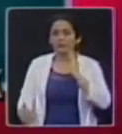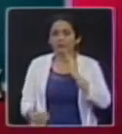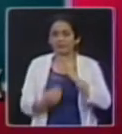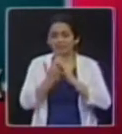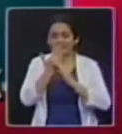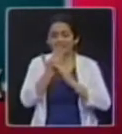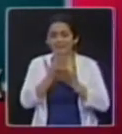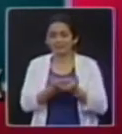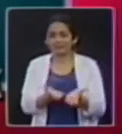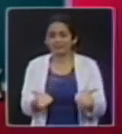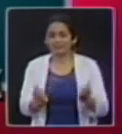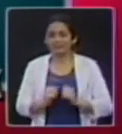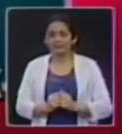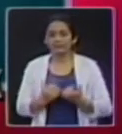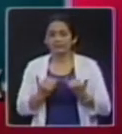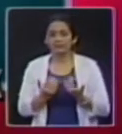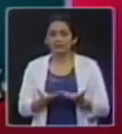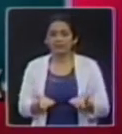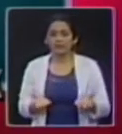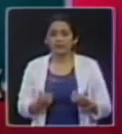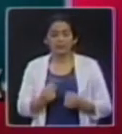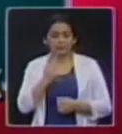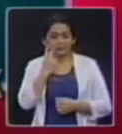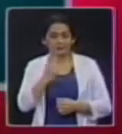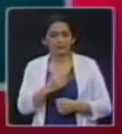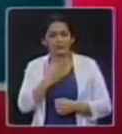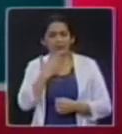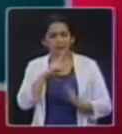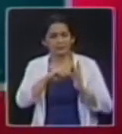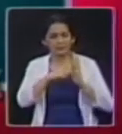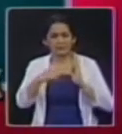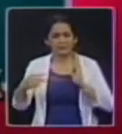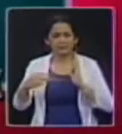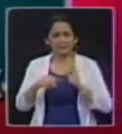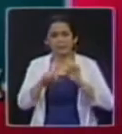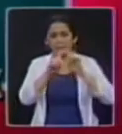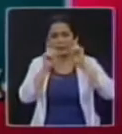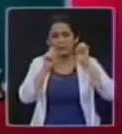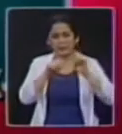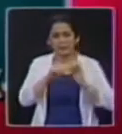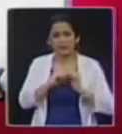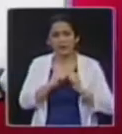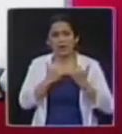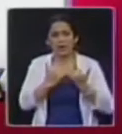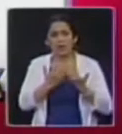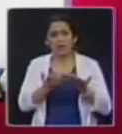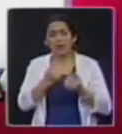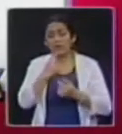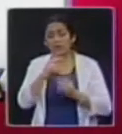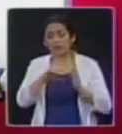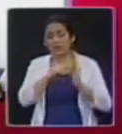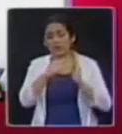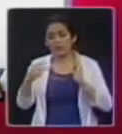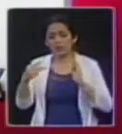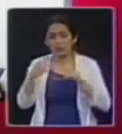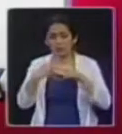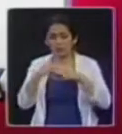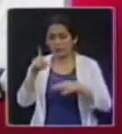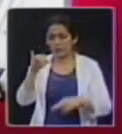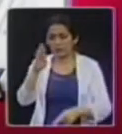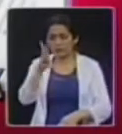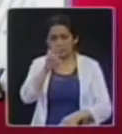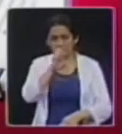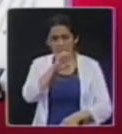actualmente en el mercado, ¿no? Y precisamente hablando de tecnología, quería preguntarle, Juan Pablo, ¿qué es la tecnología de libre mantenimiento? Bueno, la tecnología